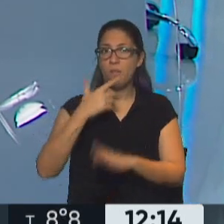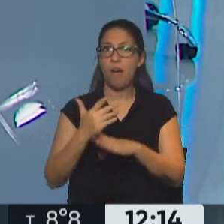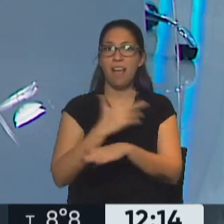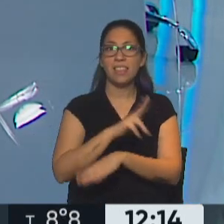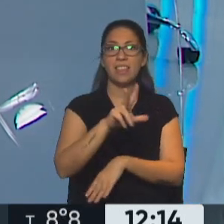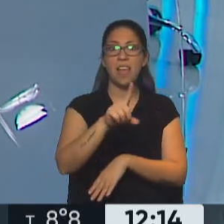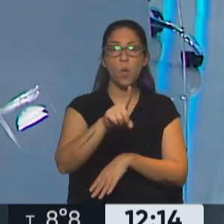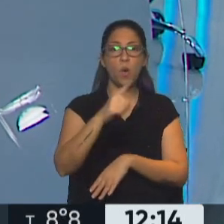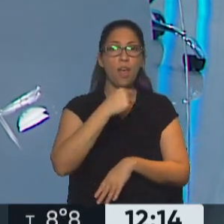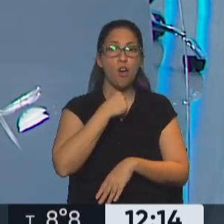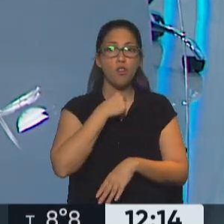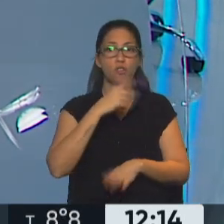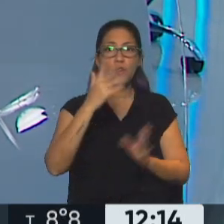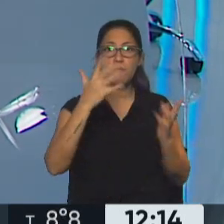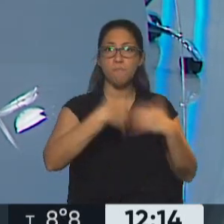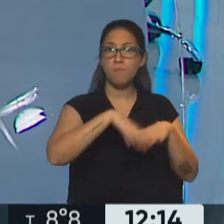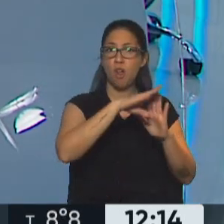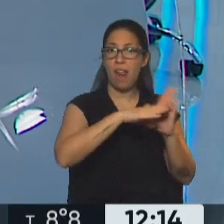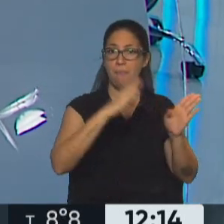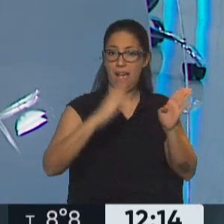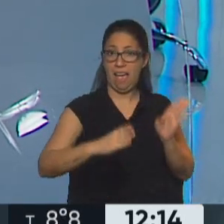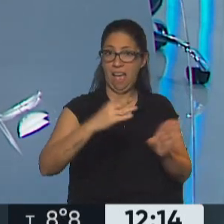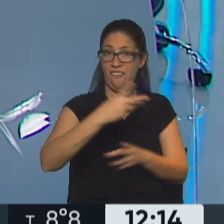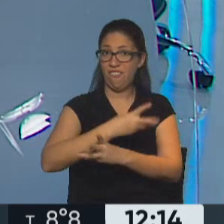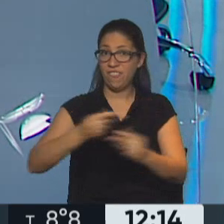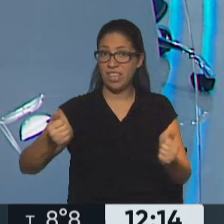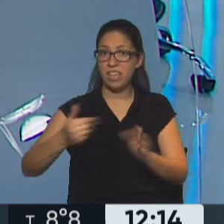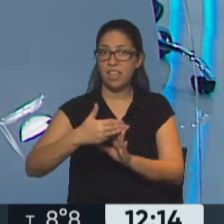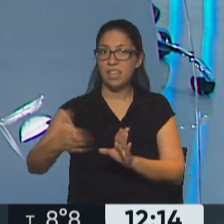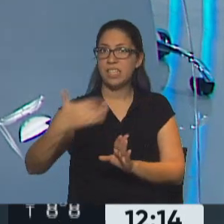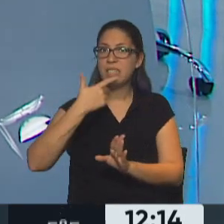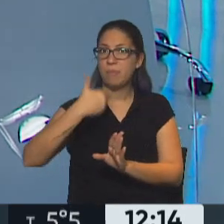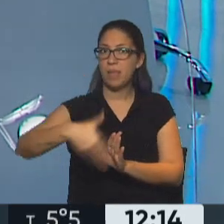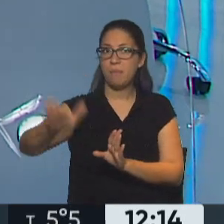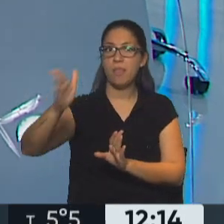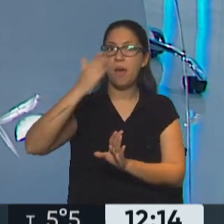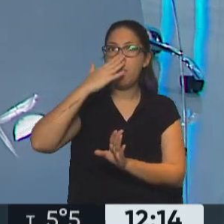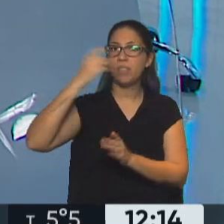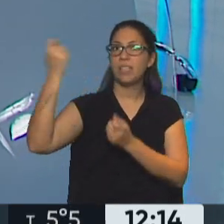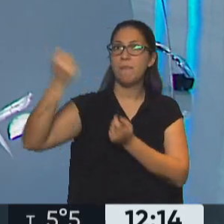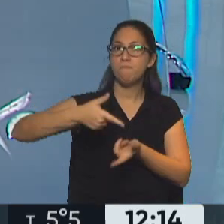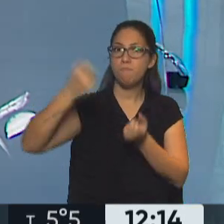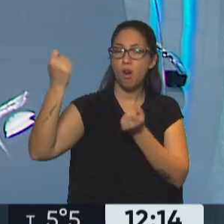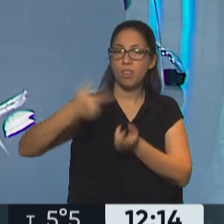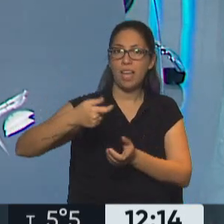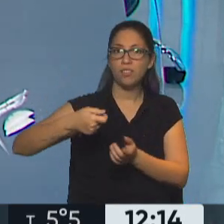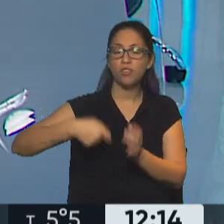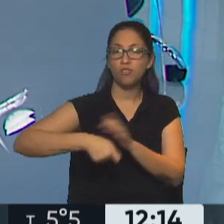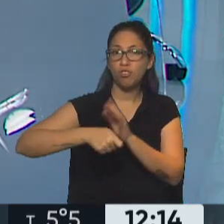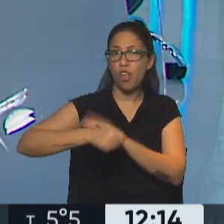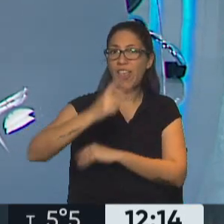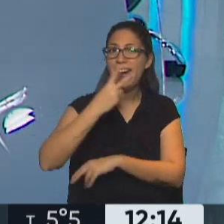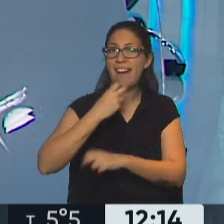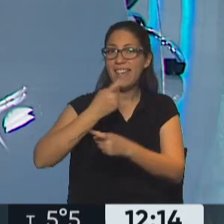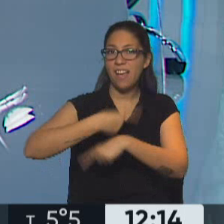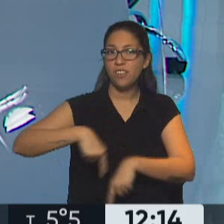programa, suponiendo... El tema es la emergencia. Interpretando que van a caer las importaciones de energía, entonces se va a relajar esta necesidad